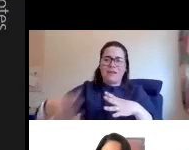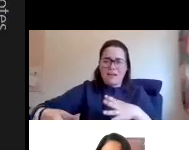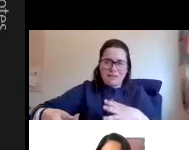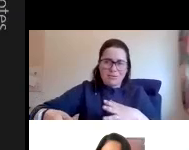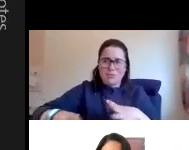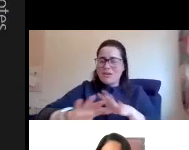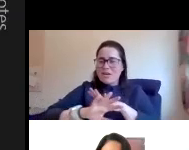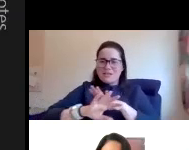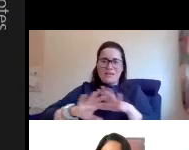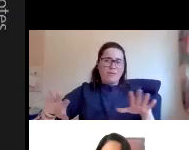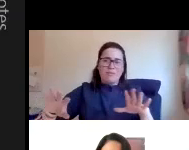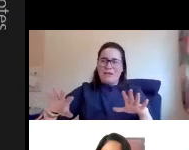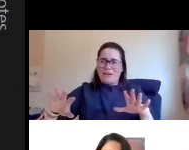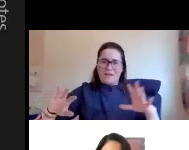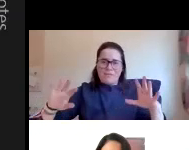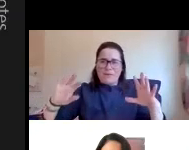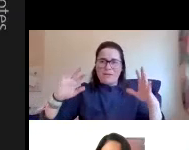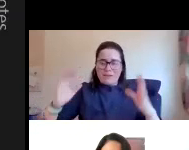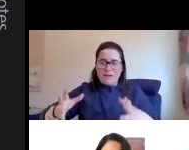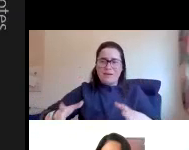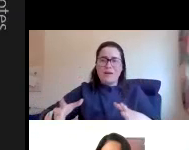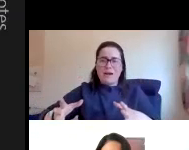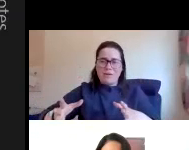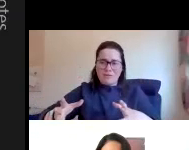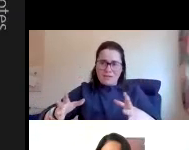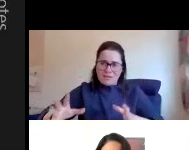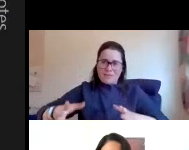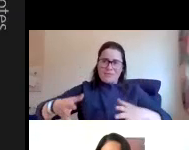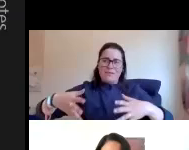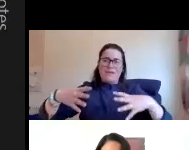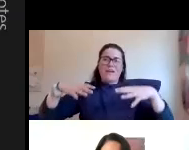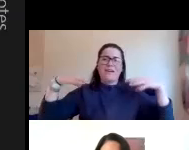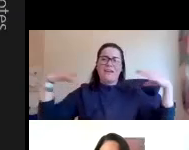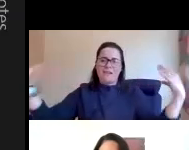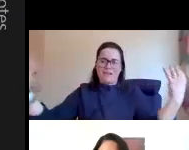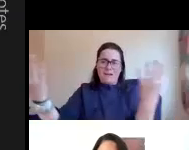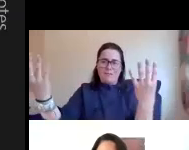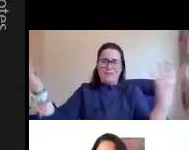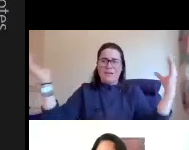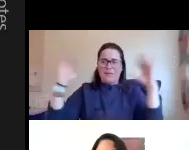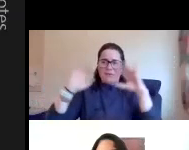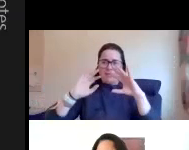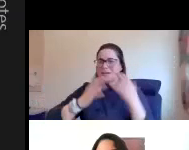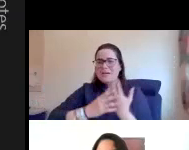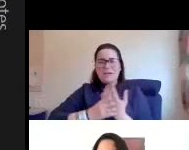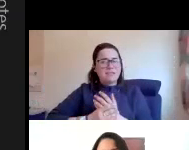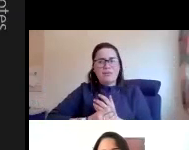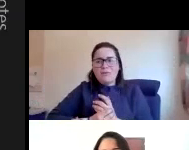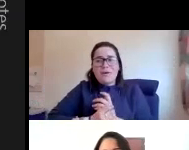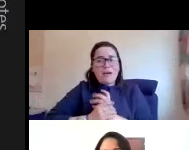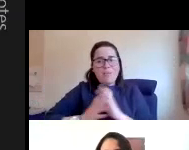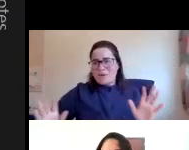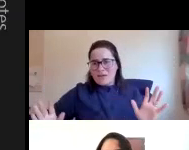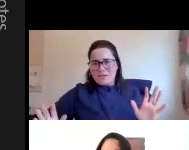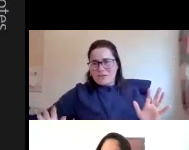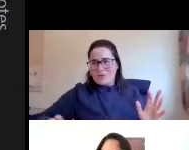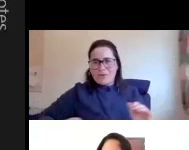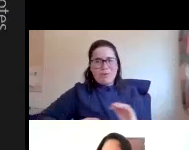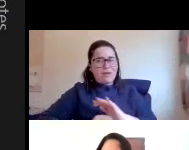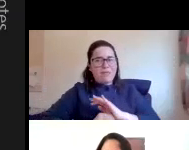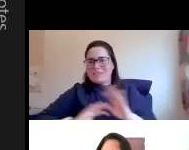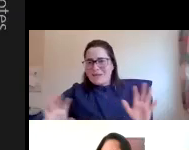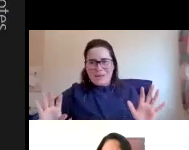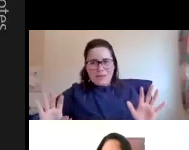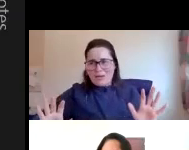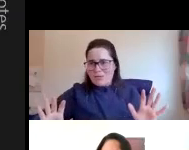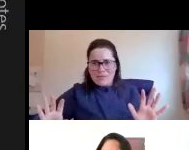al final del tubo, siempre es mala idea. Para trabajar un lago, tenemos que trabajar integralmente en la cuenca. Si no, no hay proyecto o